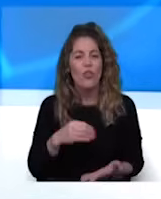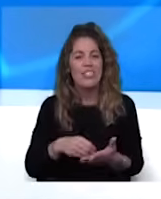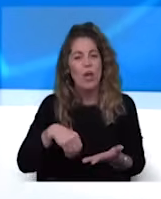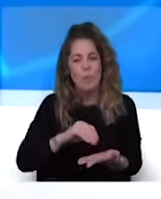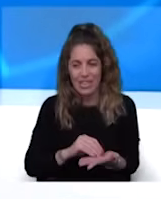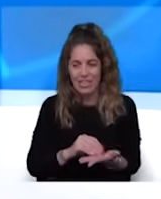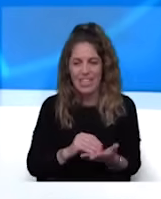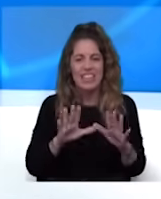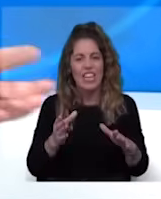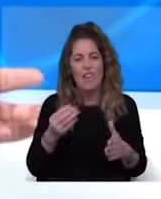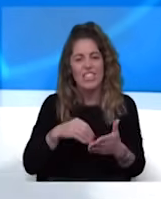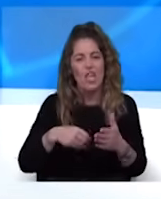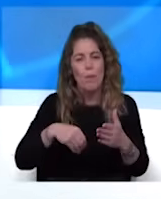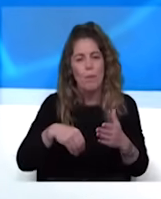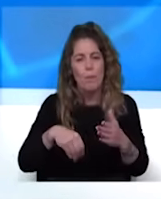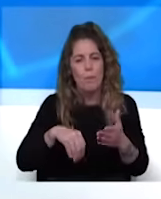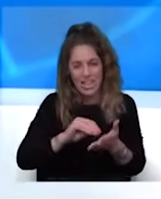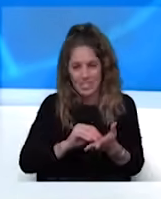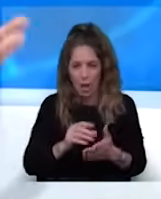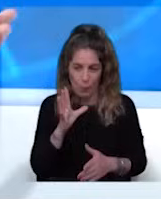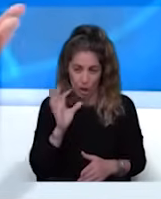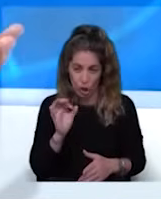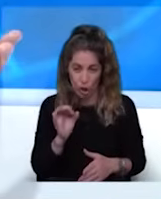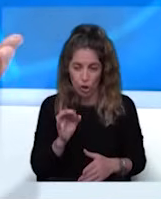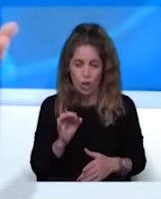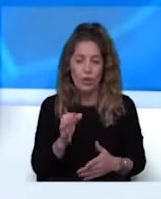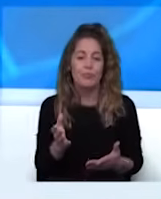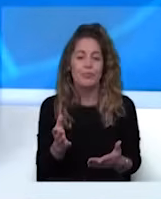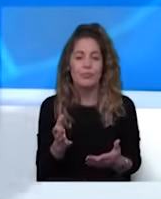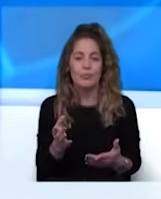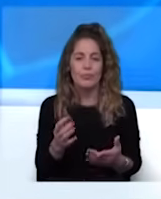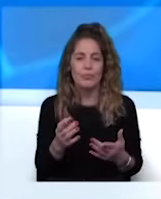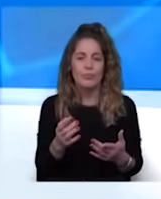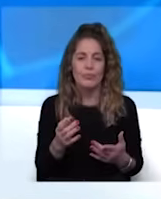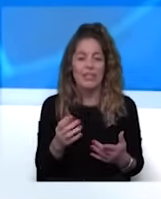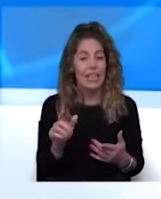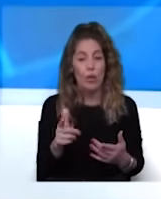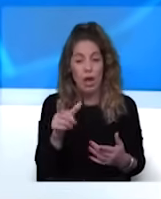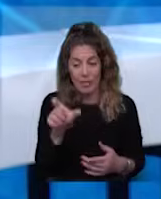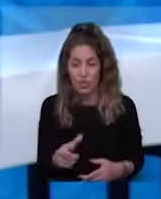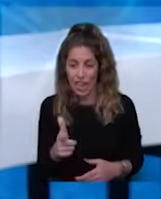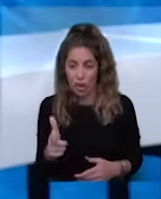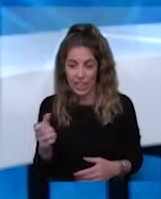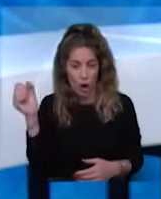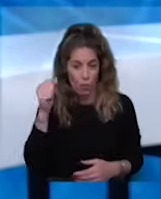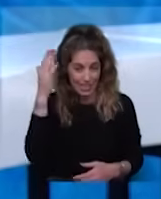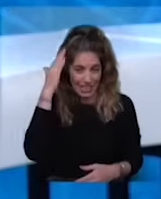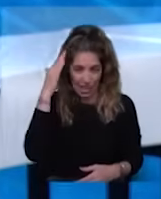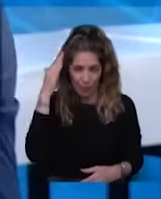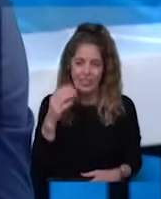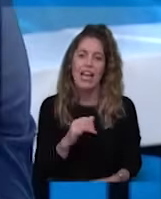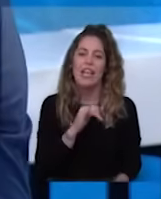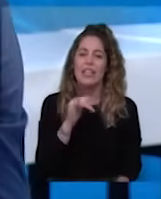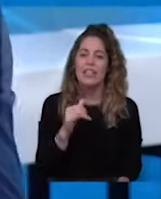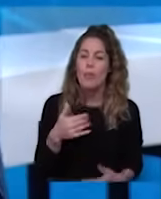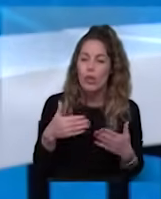más 10 veces más Perdón que lo que es un traumatizado que no tiene Golpes en la cabeza mencionabas las cosas Te preguntaba las cosas